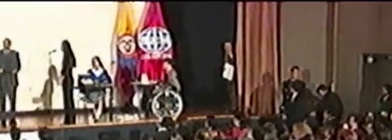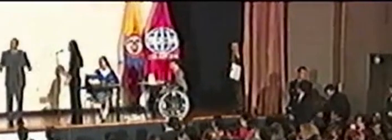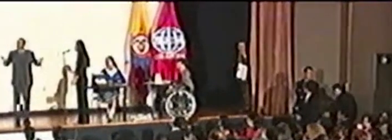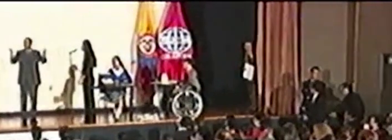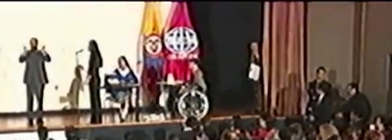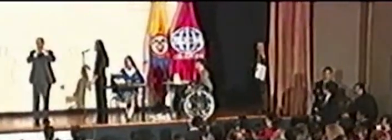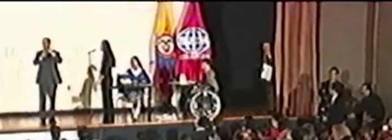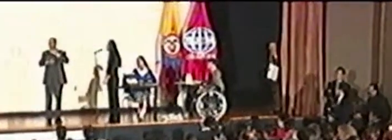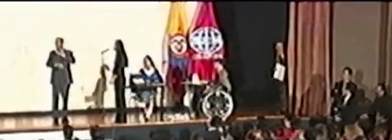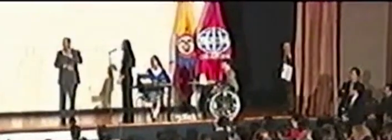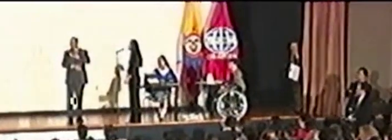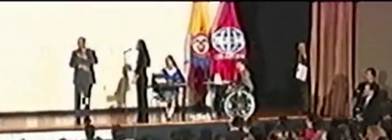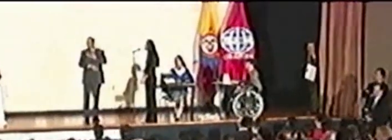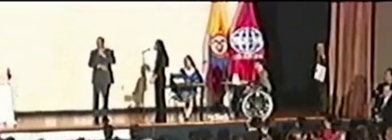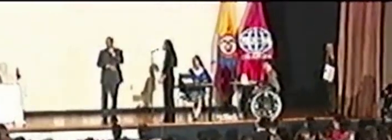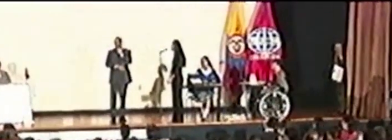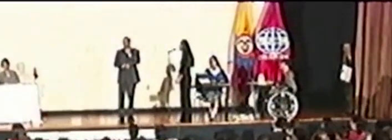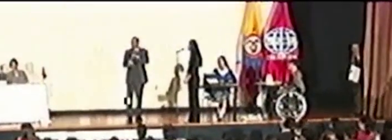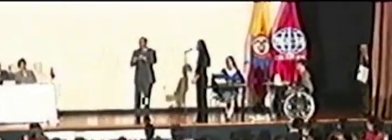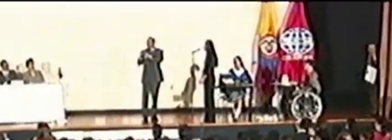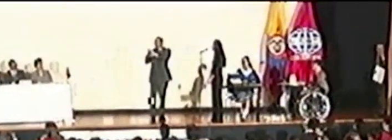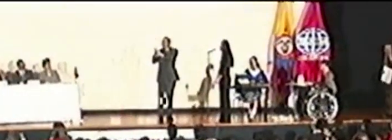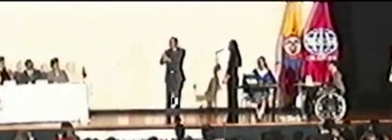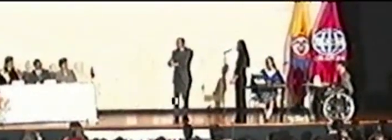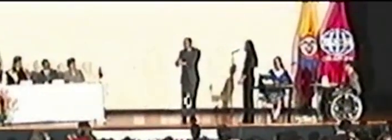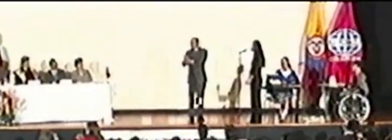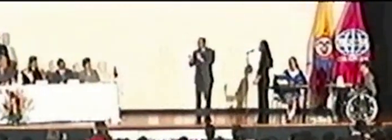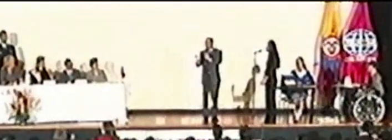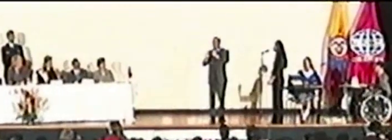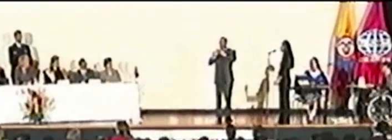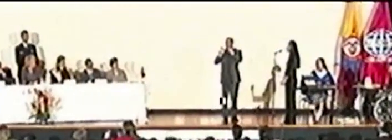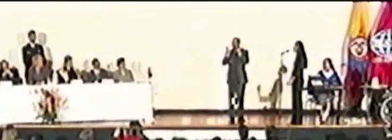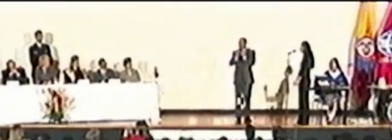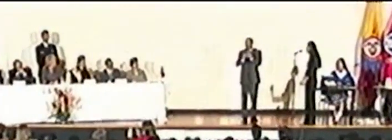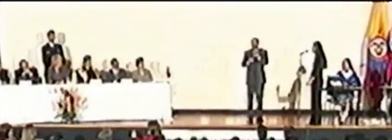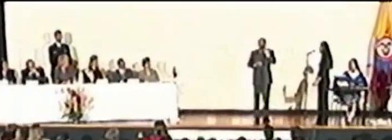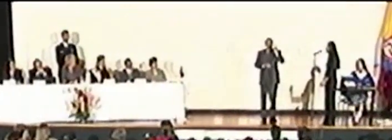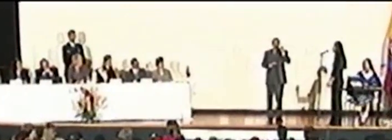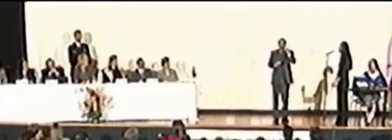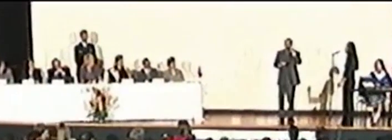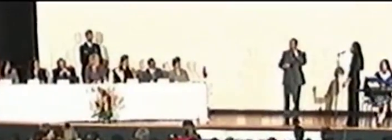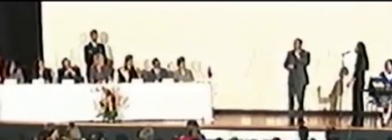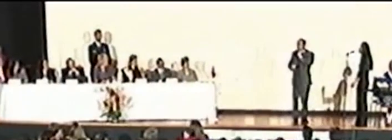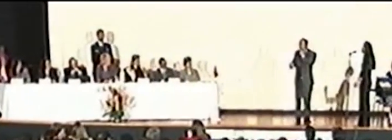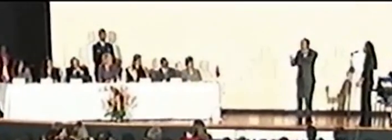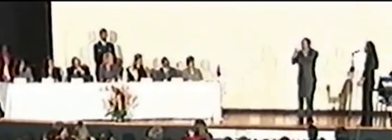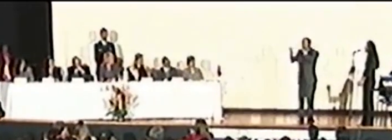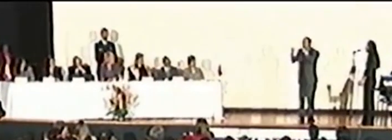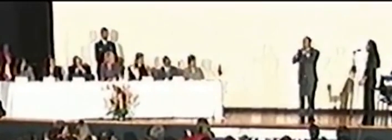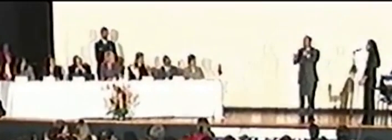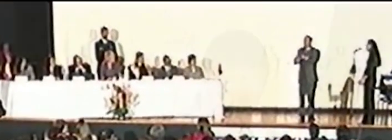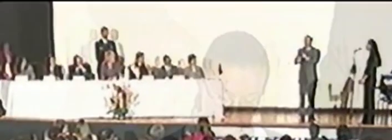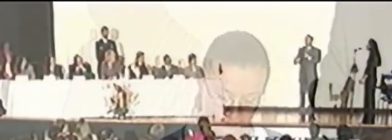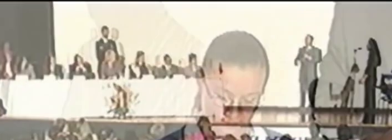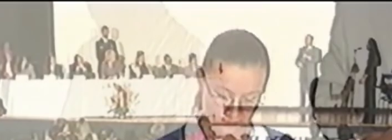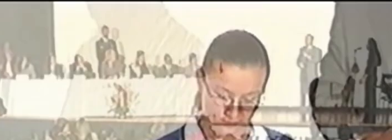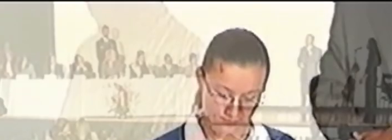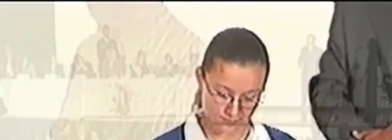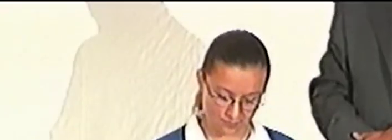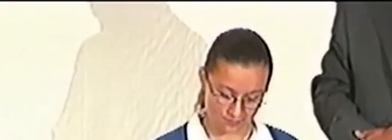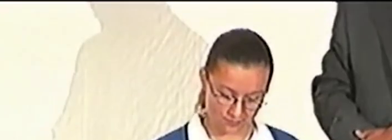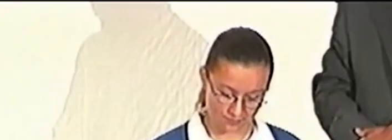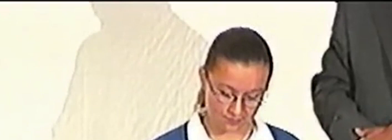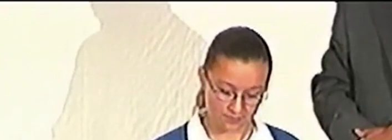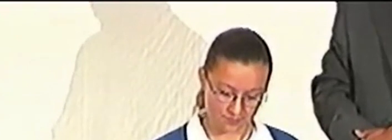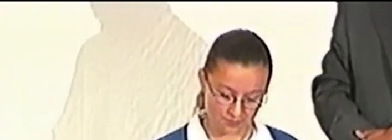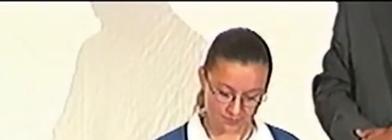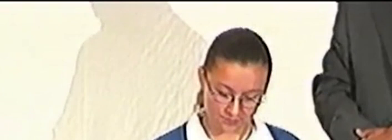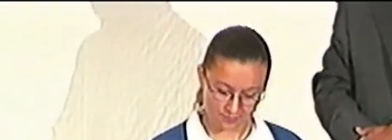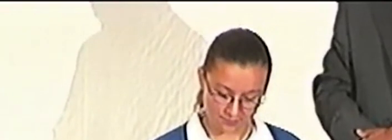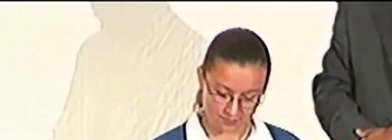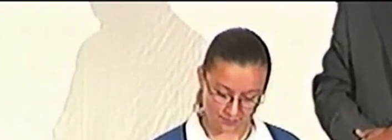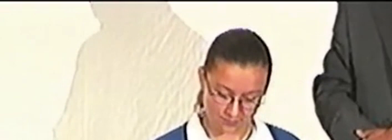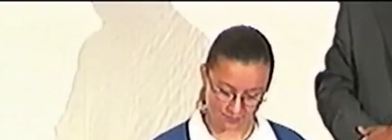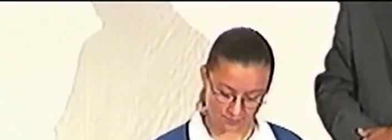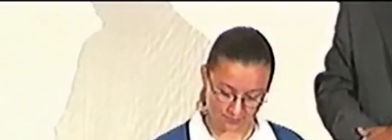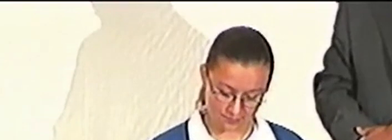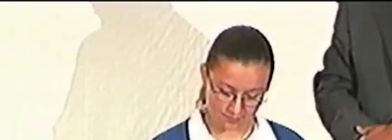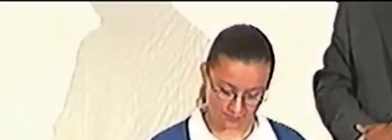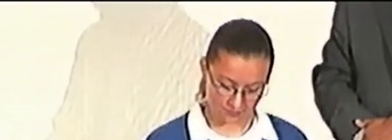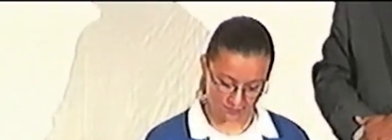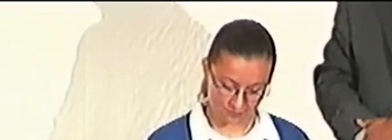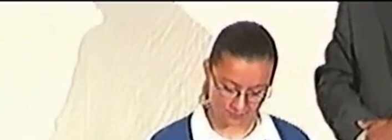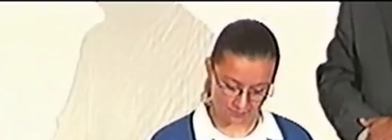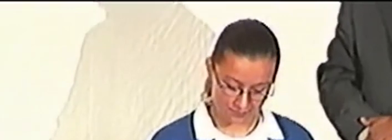nos puedan continuar apoyando. De verdad, esto es muy importante para nosotros, no continuar dependiendo de nuestros familiares.